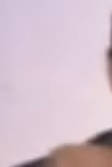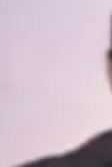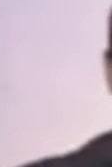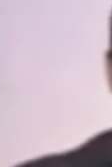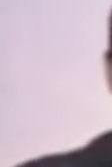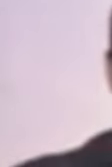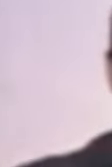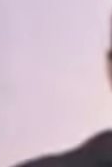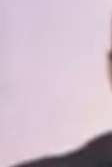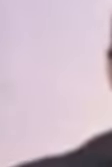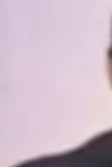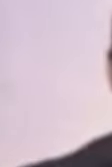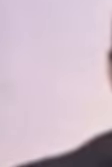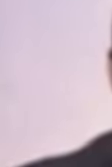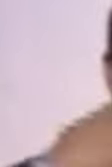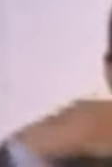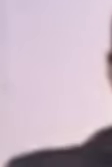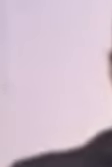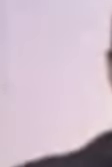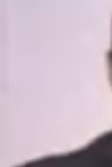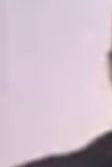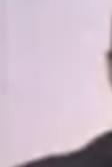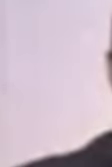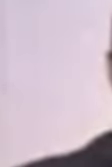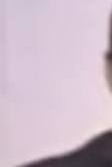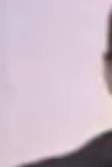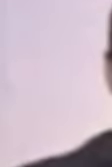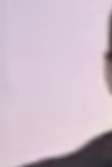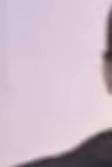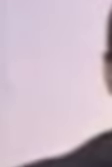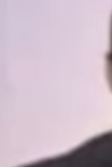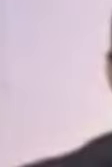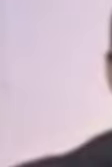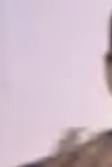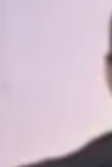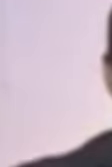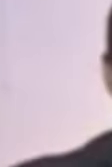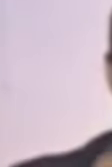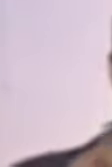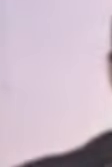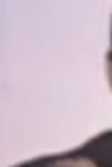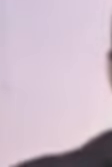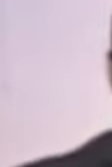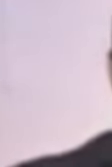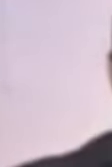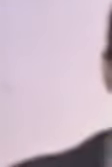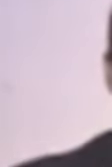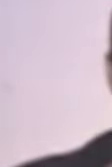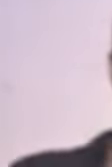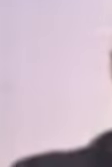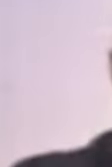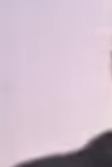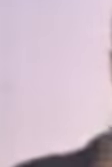engendrado brechas cada vez más profundas. Y pues somos un parlamento de 130, pero que tiene 40 curules de Lima, por el